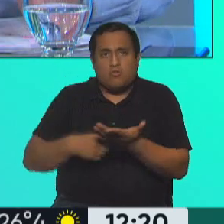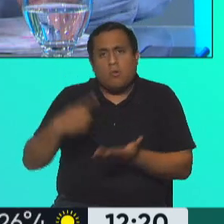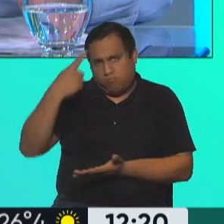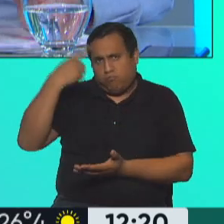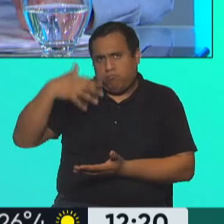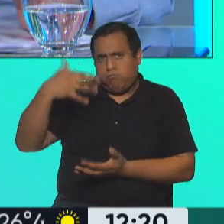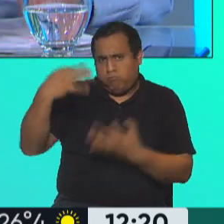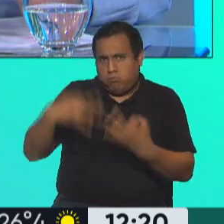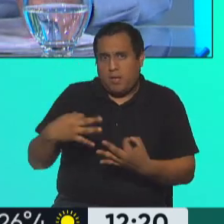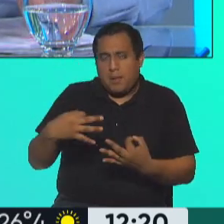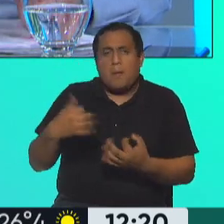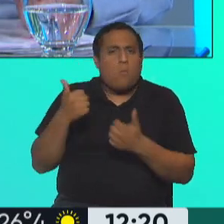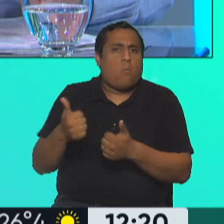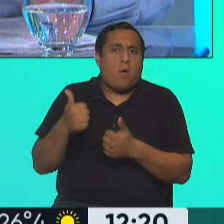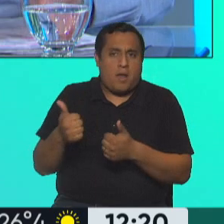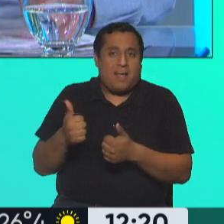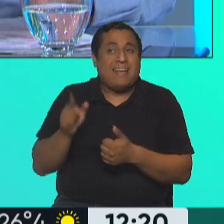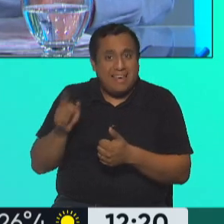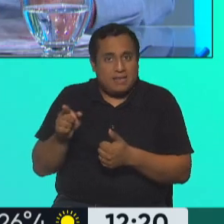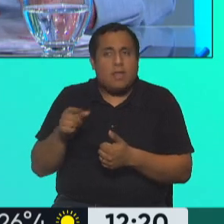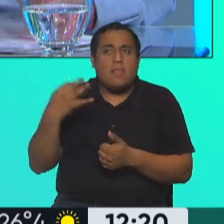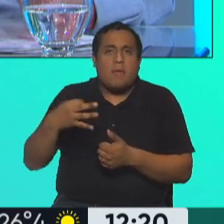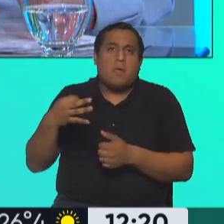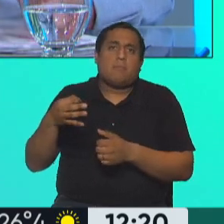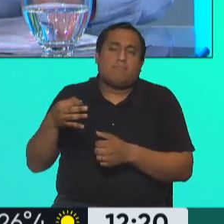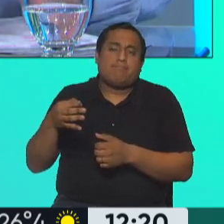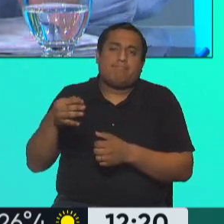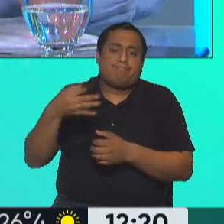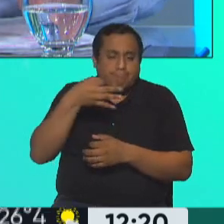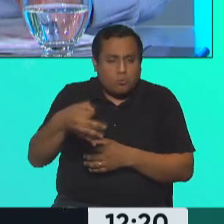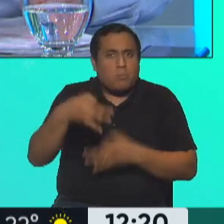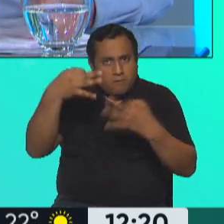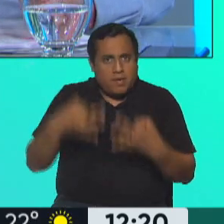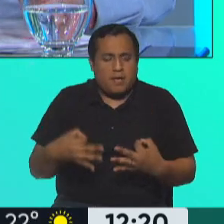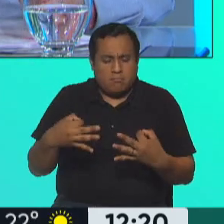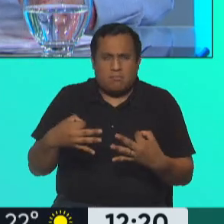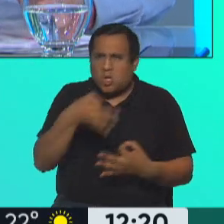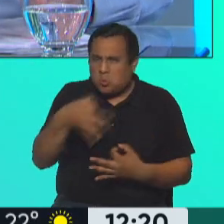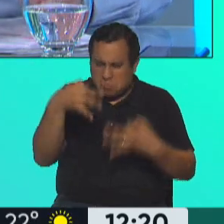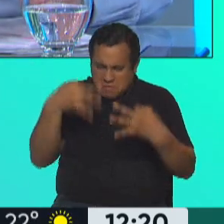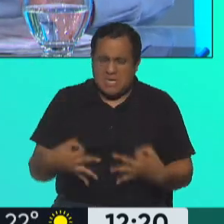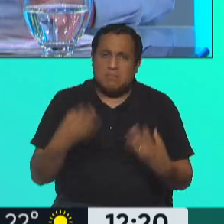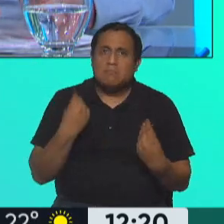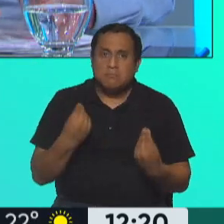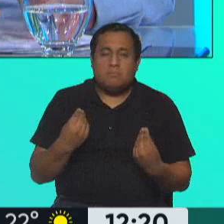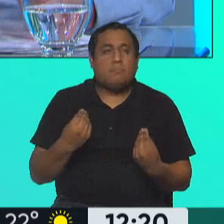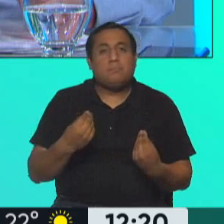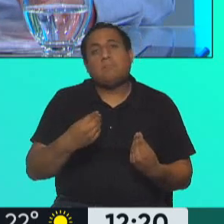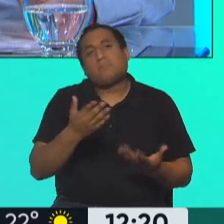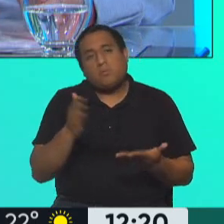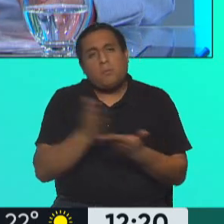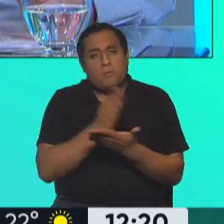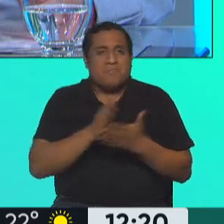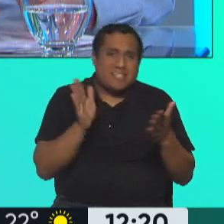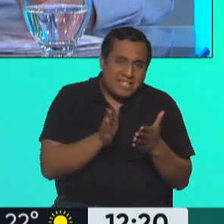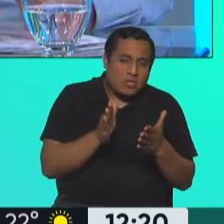inteligente y muy buena, que debe ser aplicada bien, correctamente. ¿Qué significa aplicar correctamente? Que le llegue a los pequeños y medianos